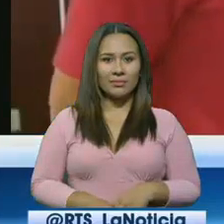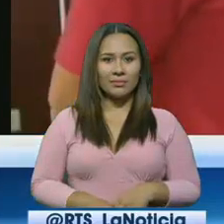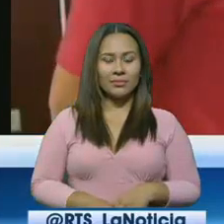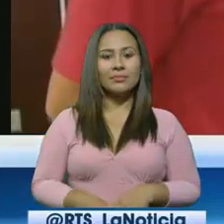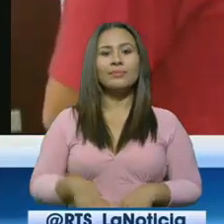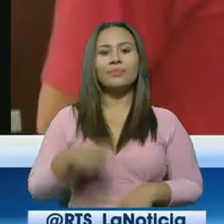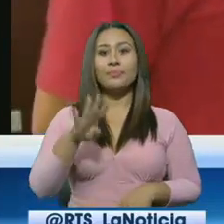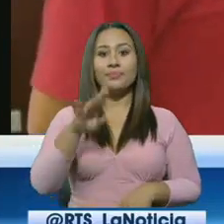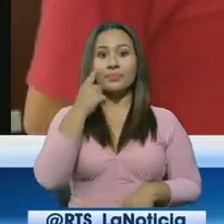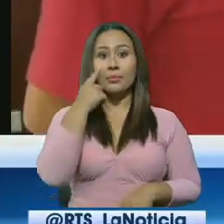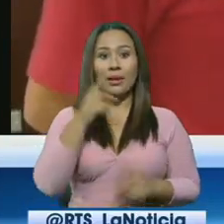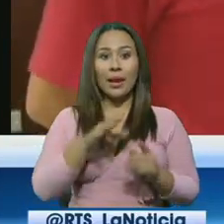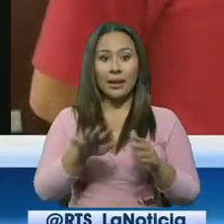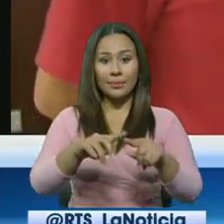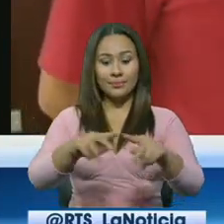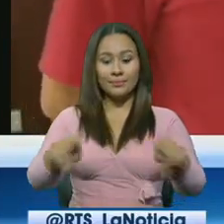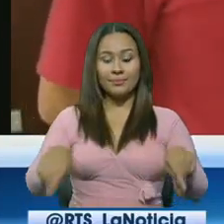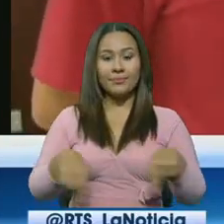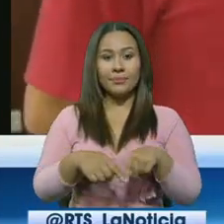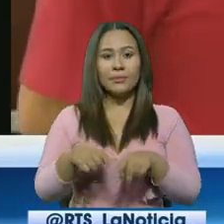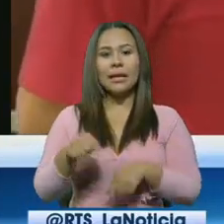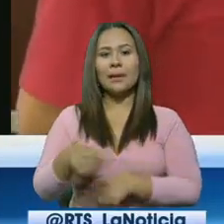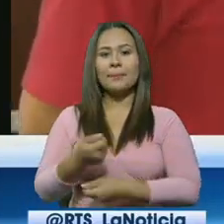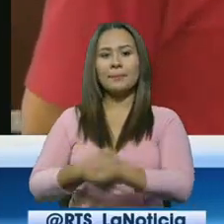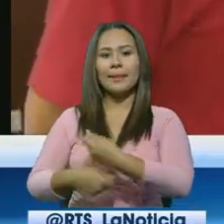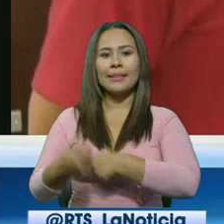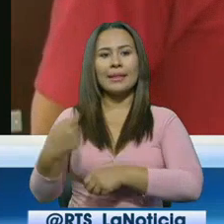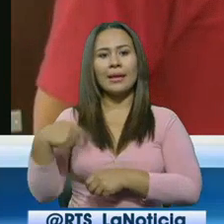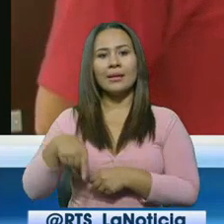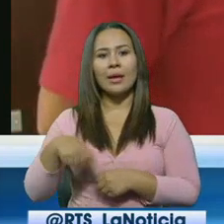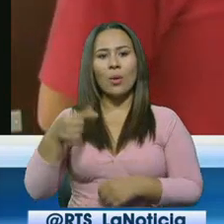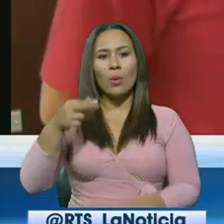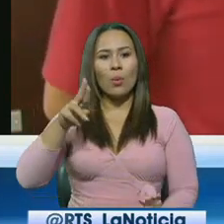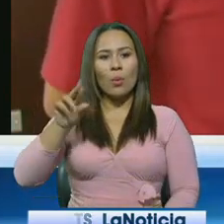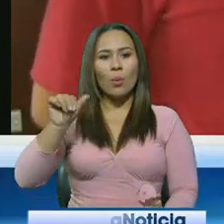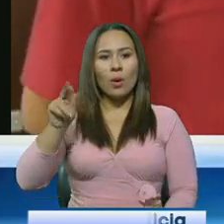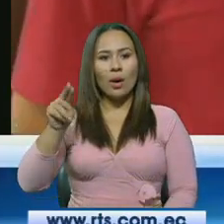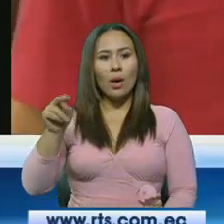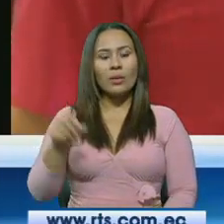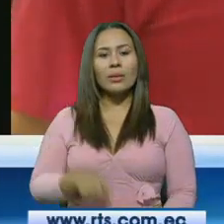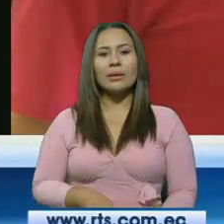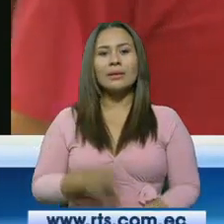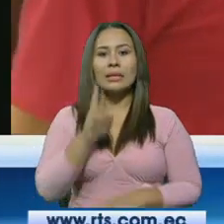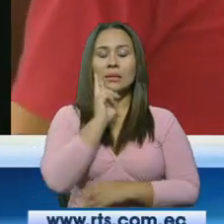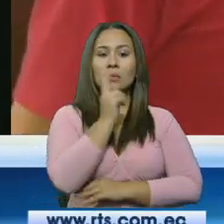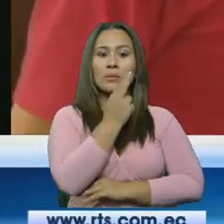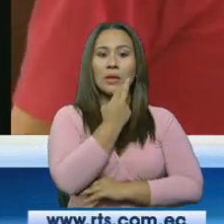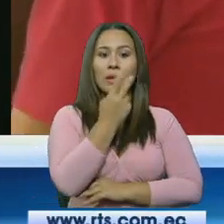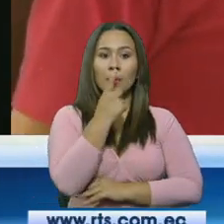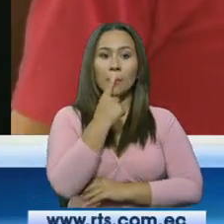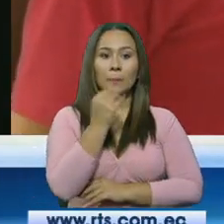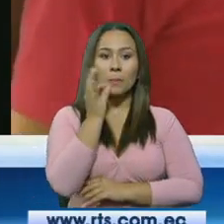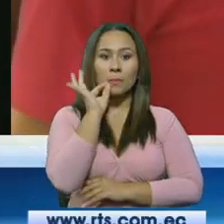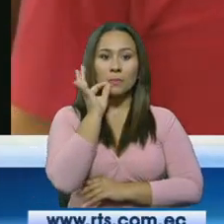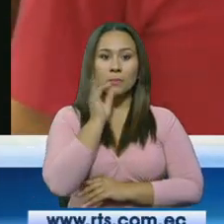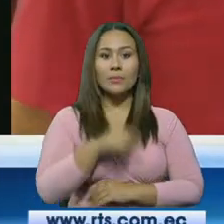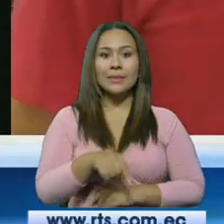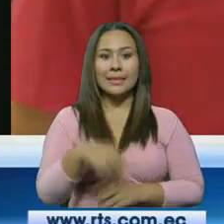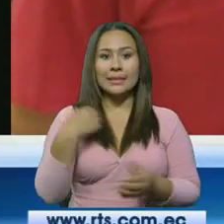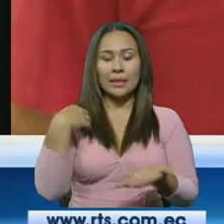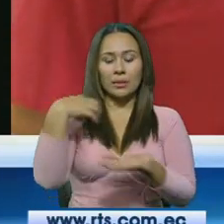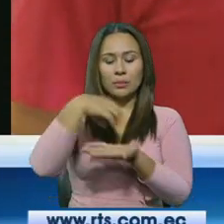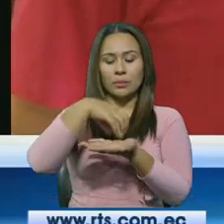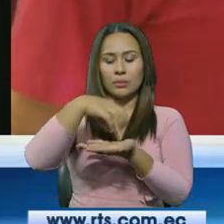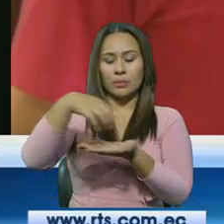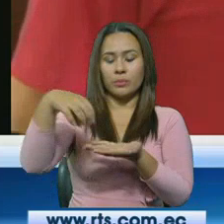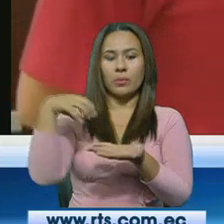Bueno, este plato es el plato promocional de aquí del Cantón Guano, que ofrecemos nuestro restaurante. ¡Qué delicia! Este platito incluye todo lo